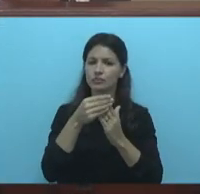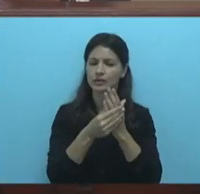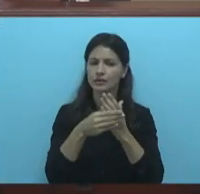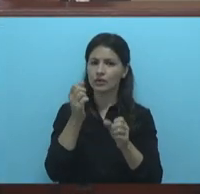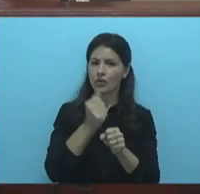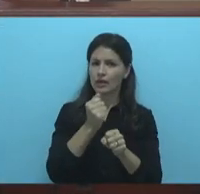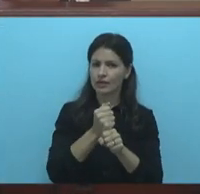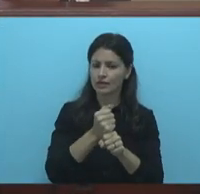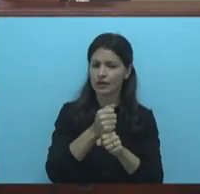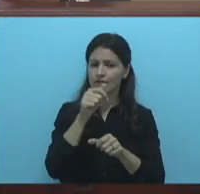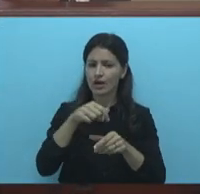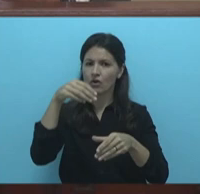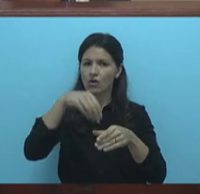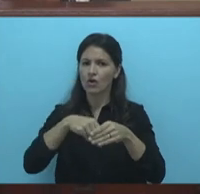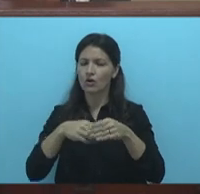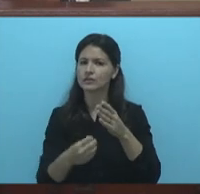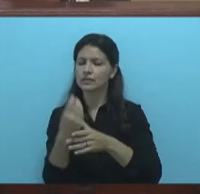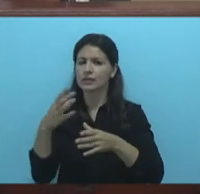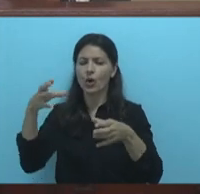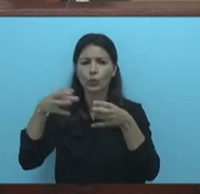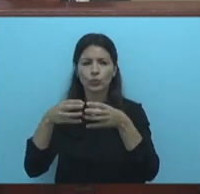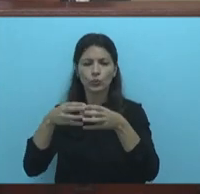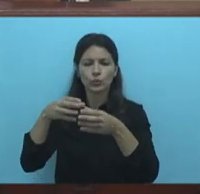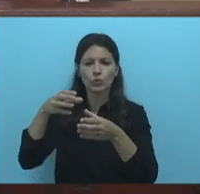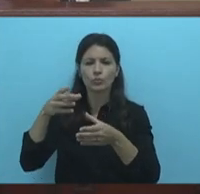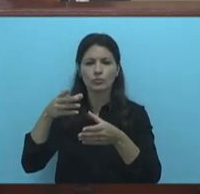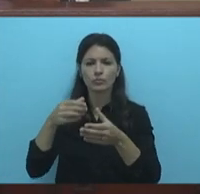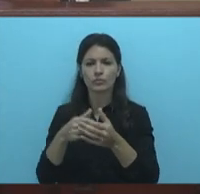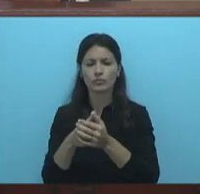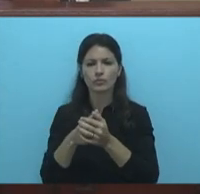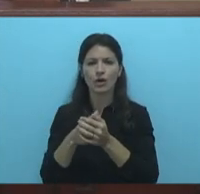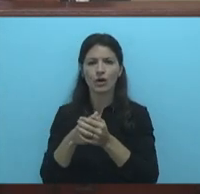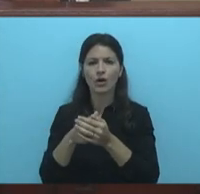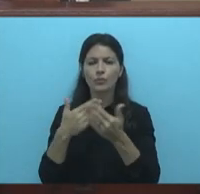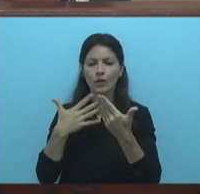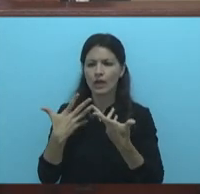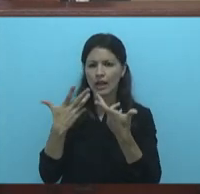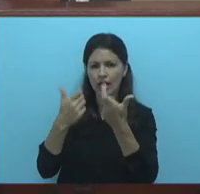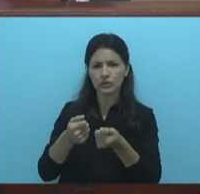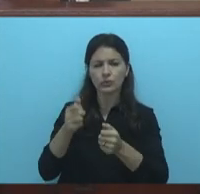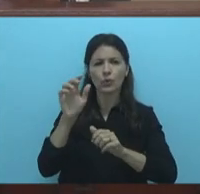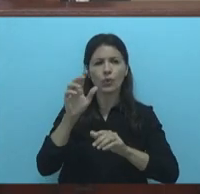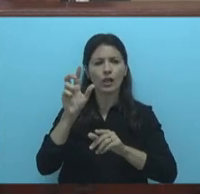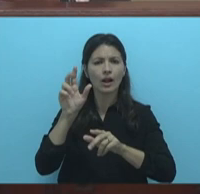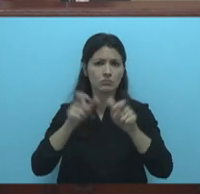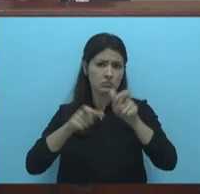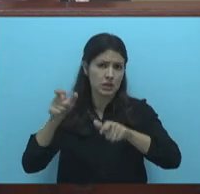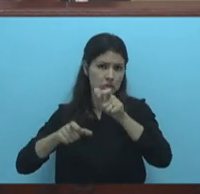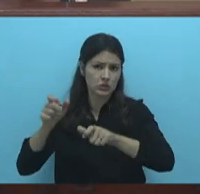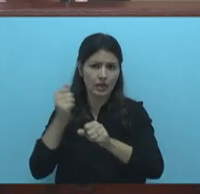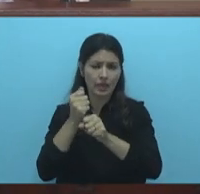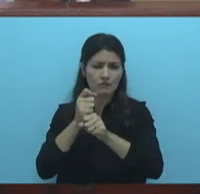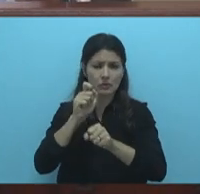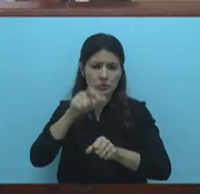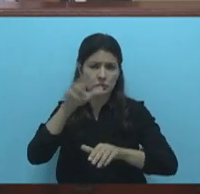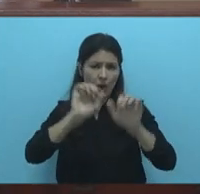Seguridad Social la Oficina de Asistencia y Orientación para el Personal de Casas Particulares, que desarrollará su atención dentro de las delegaciones y